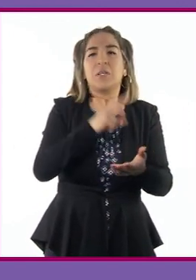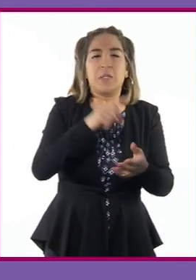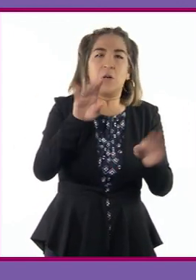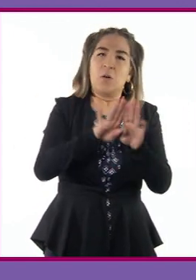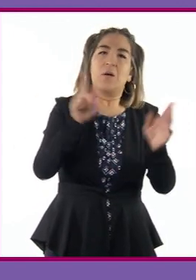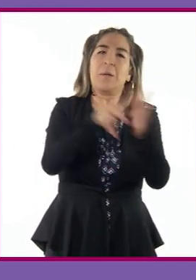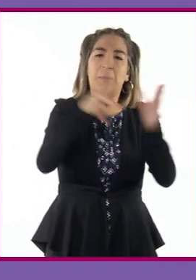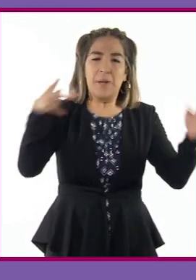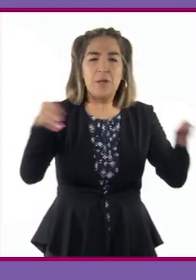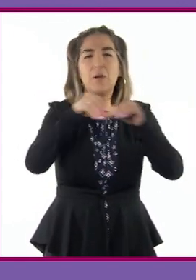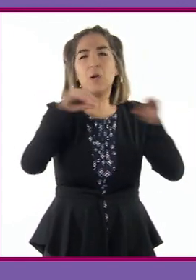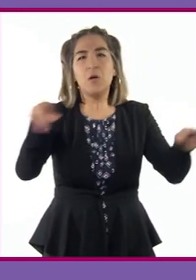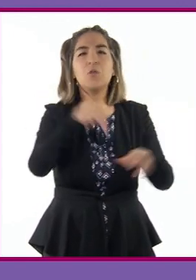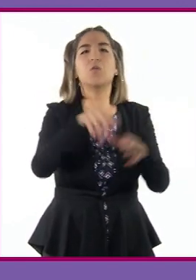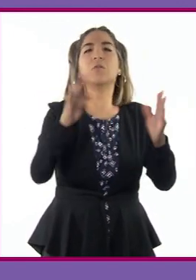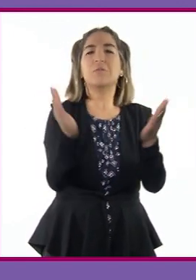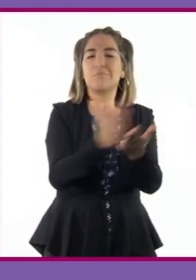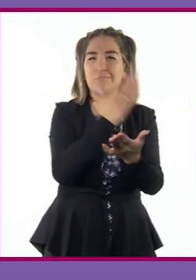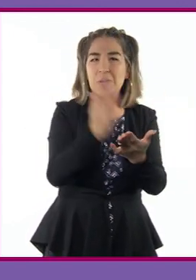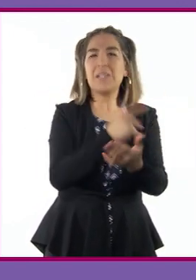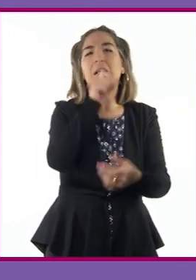de Gobierno locales y sus sitios de Internet.